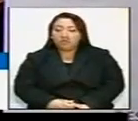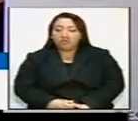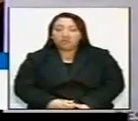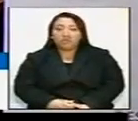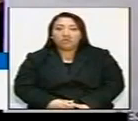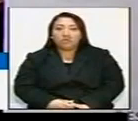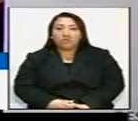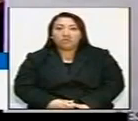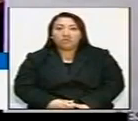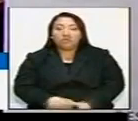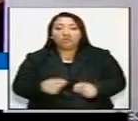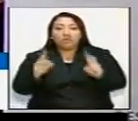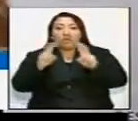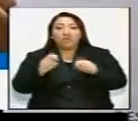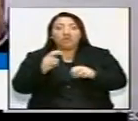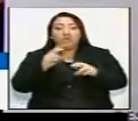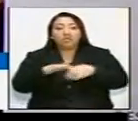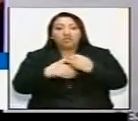investigación sólida,